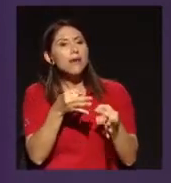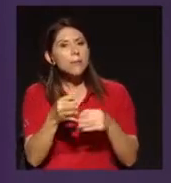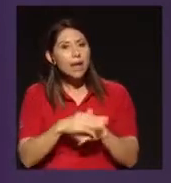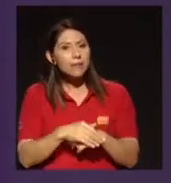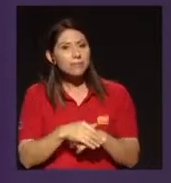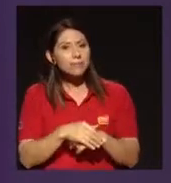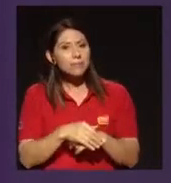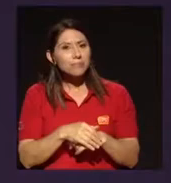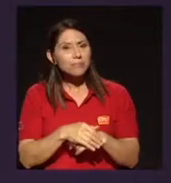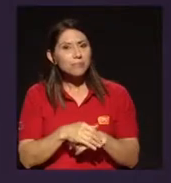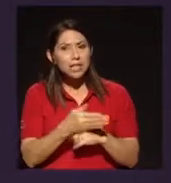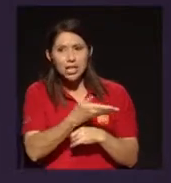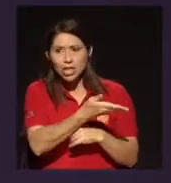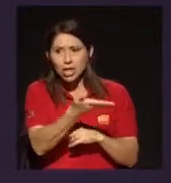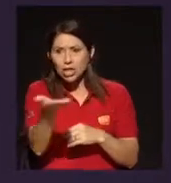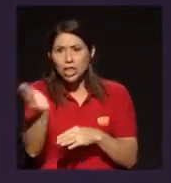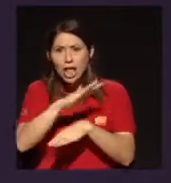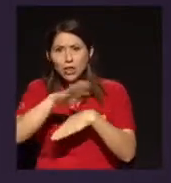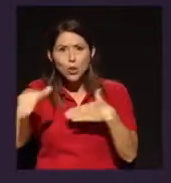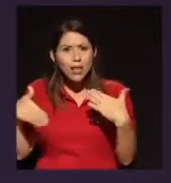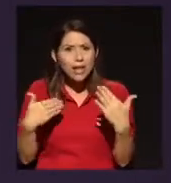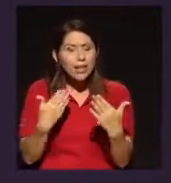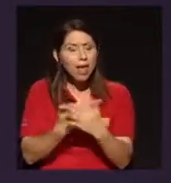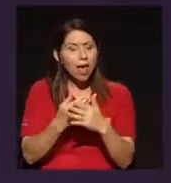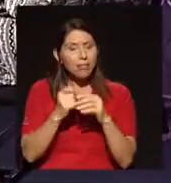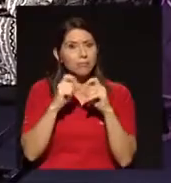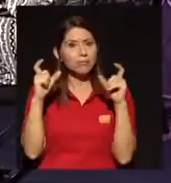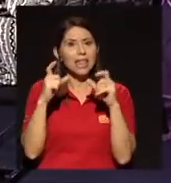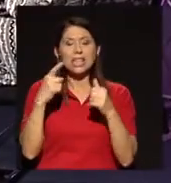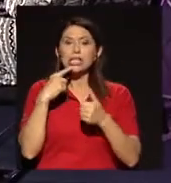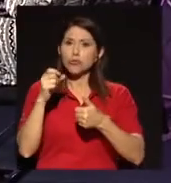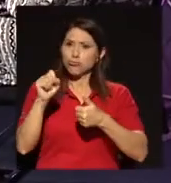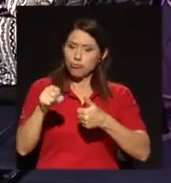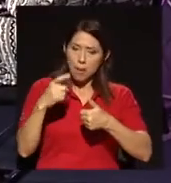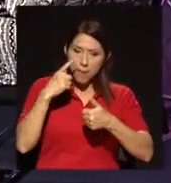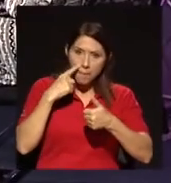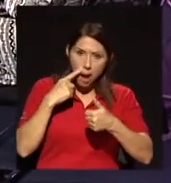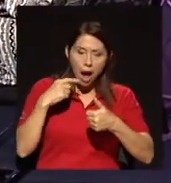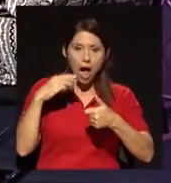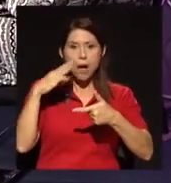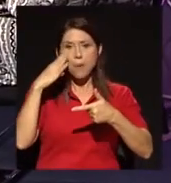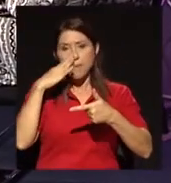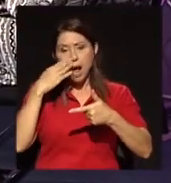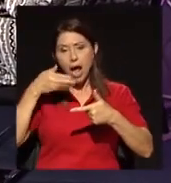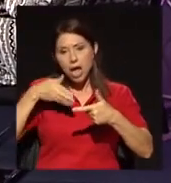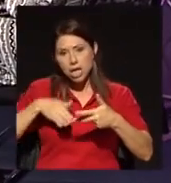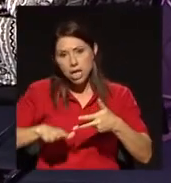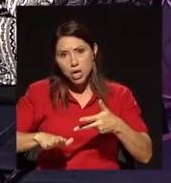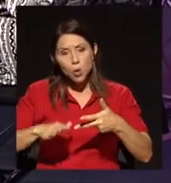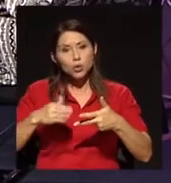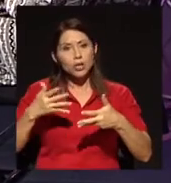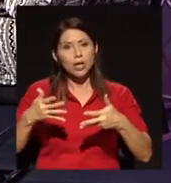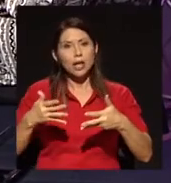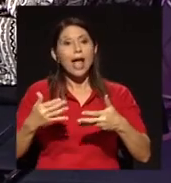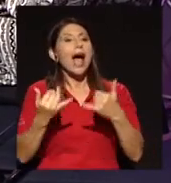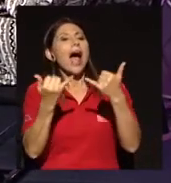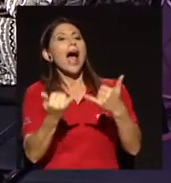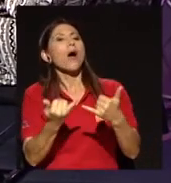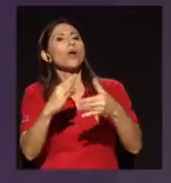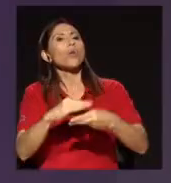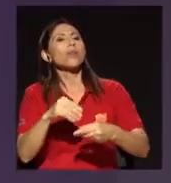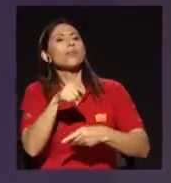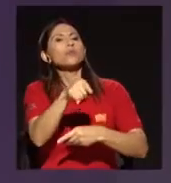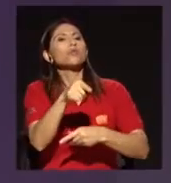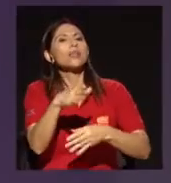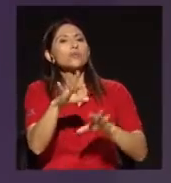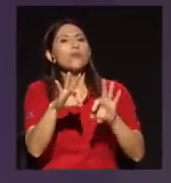totalidad, es impresionante, dicen, bueno, sí, el papá, la mamá, los hijos, que viven no sé dónde. Ok, ahora cuénteme cuál es su realidad familiar.